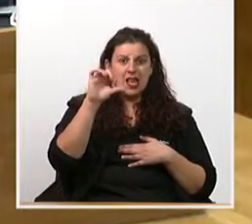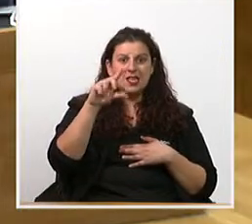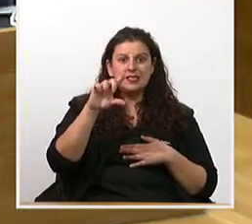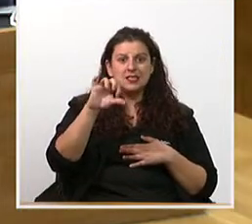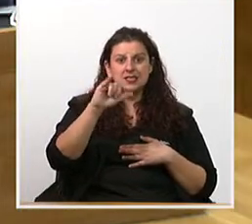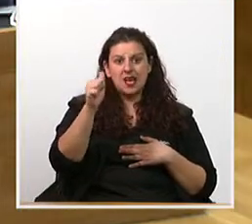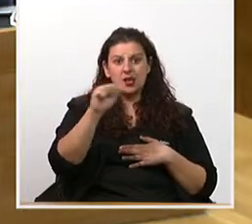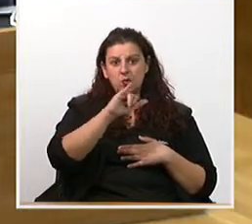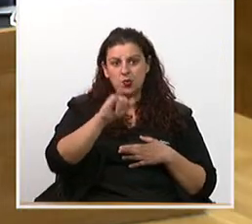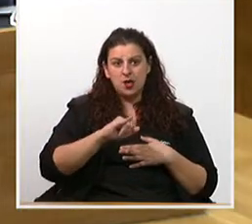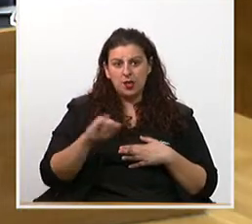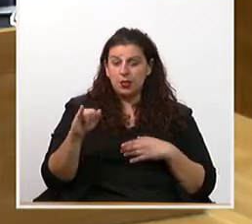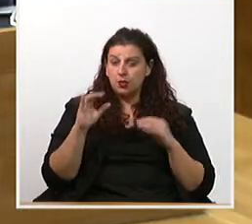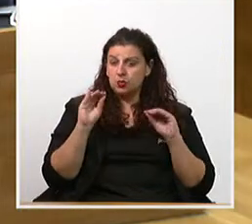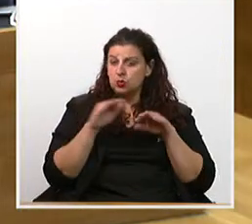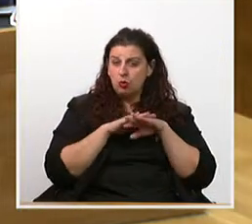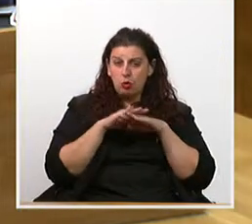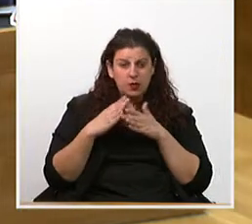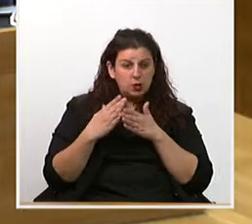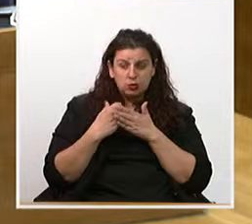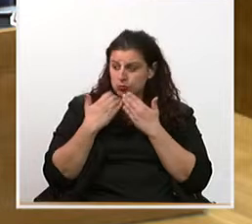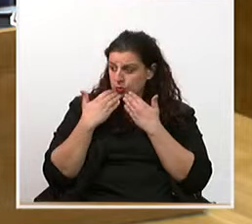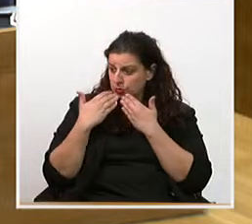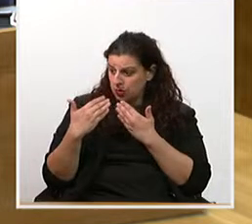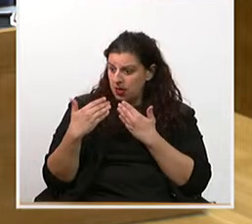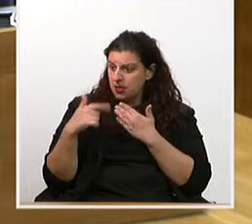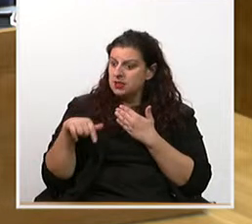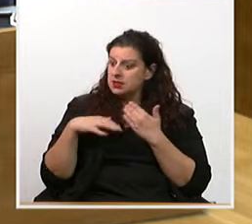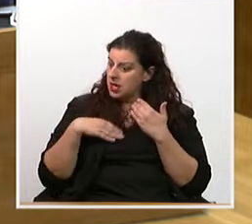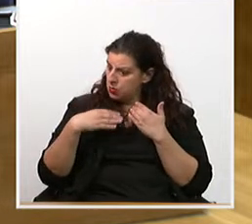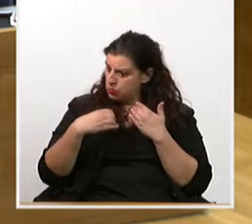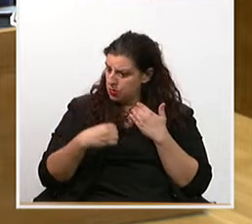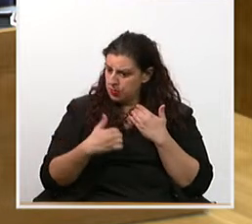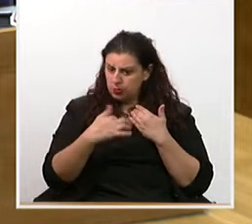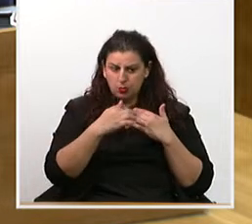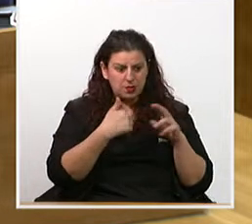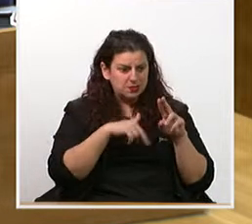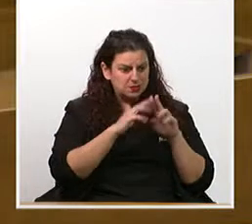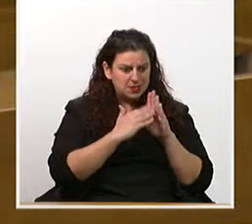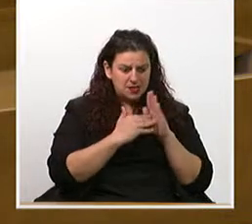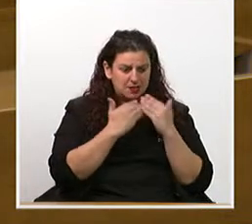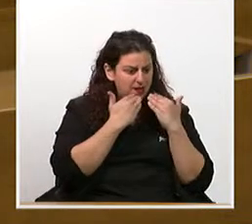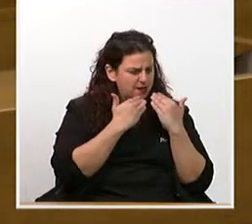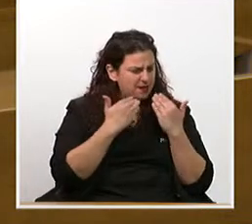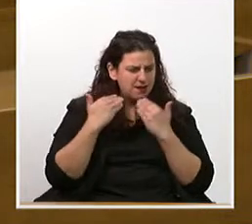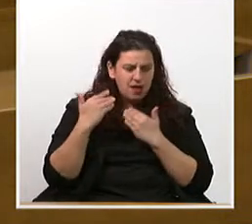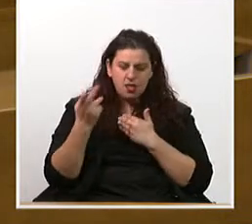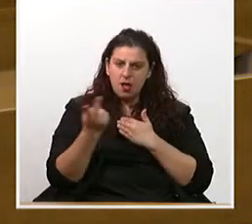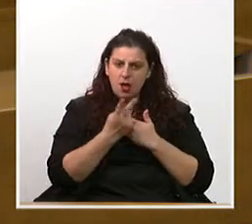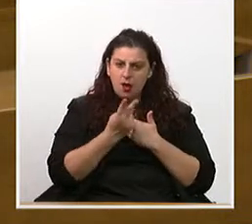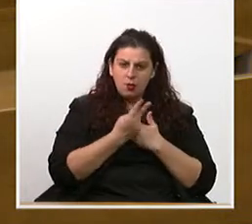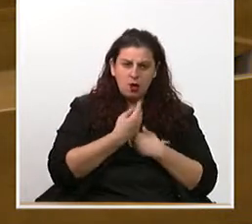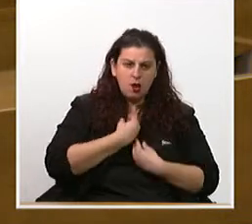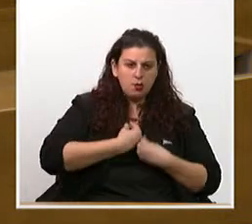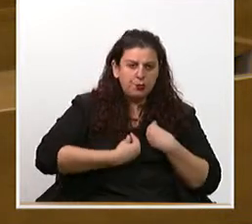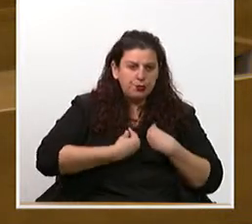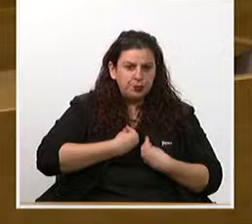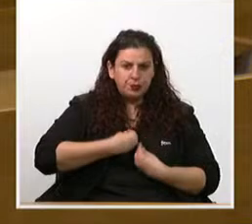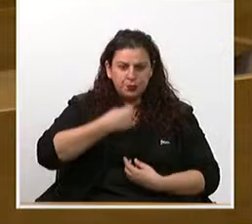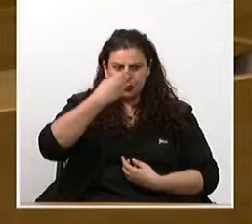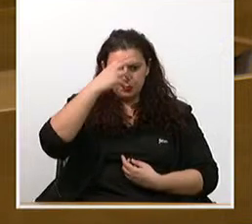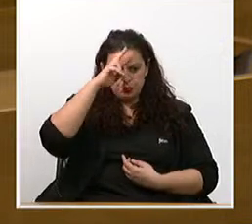todo su gobierno tanto en el consistorio como en la generalidad la enorme preocupación que demostraron desde el